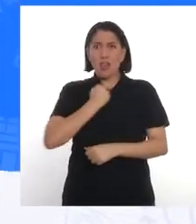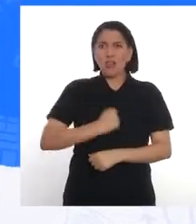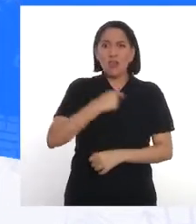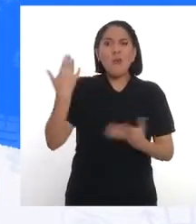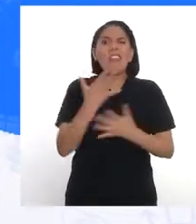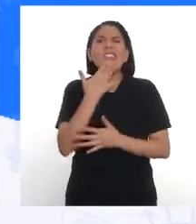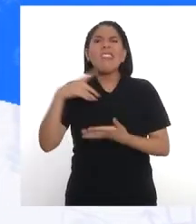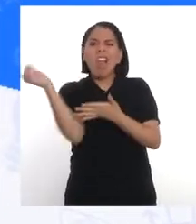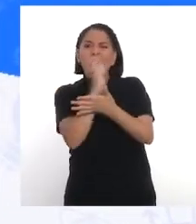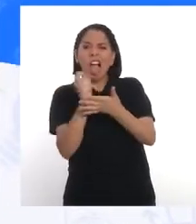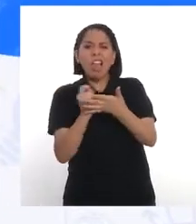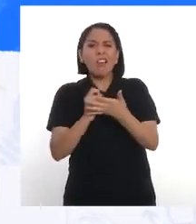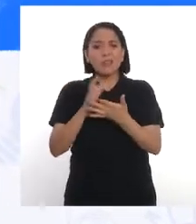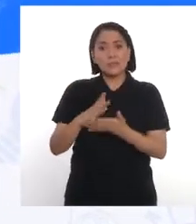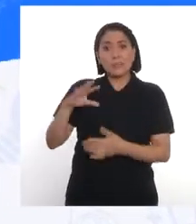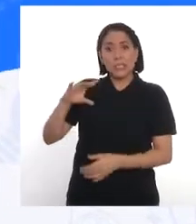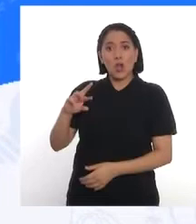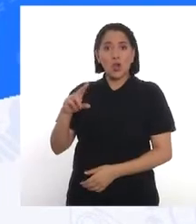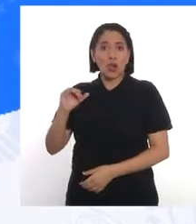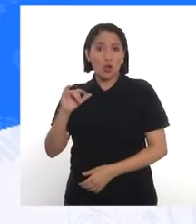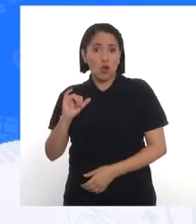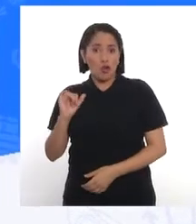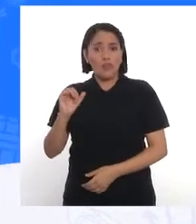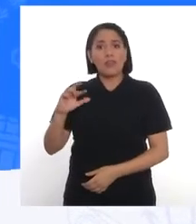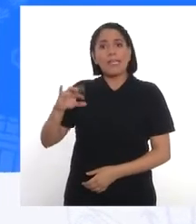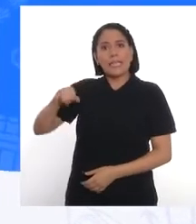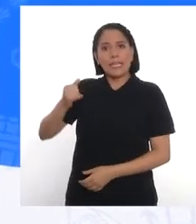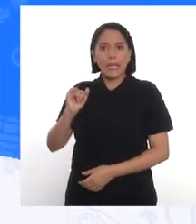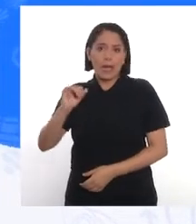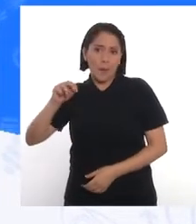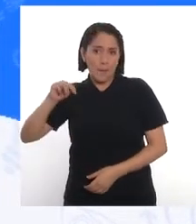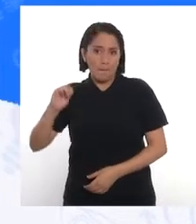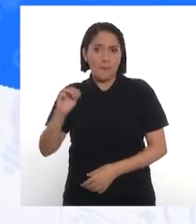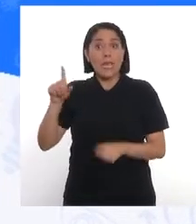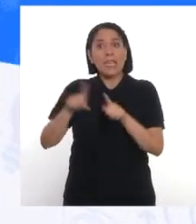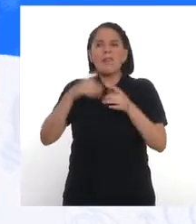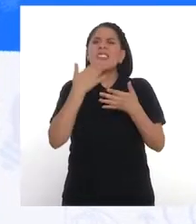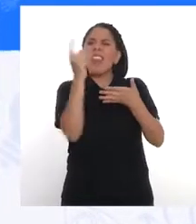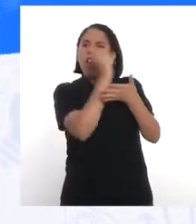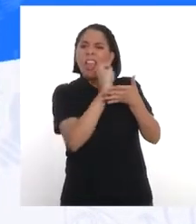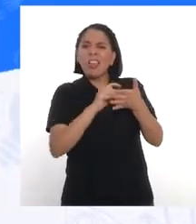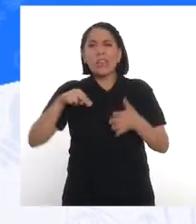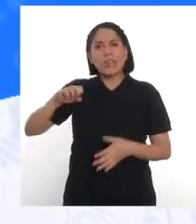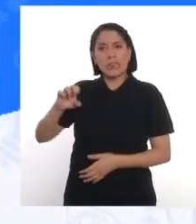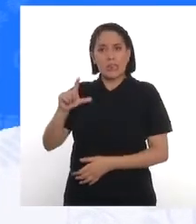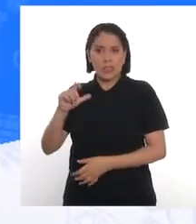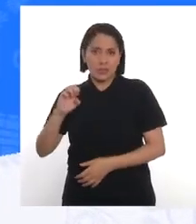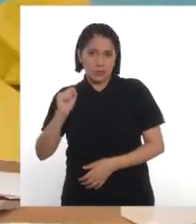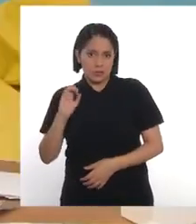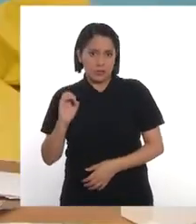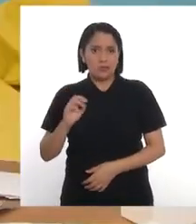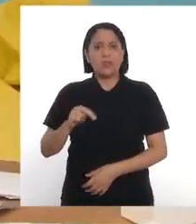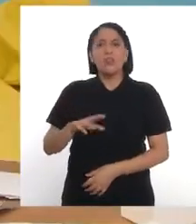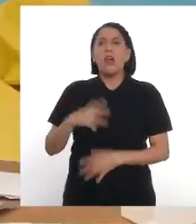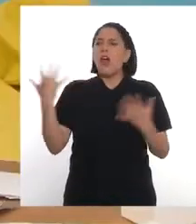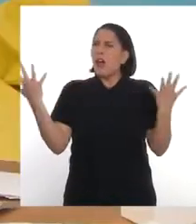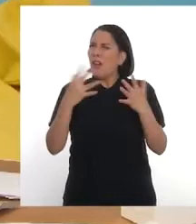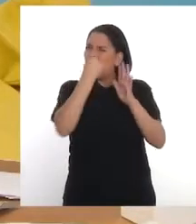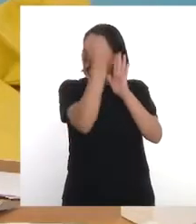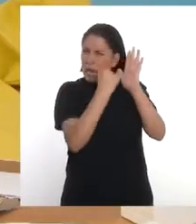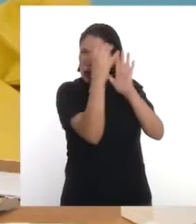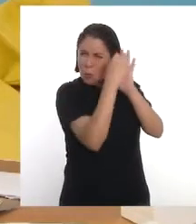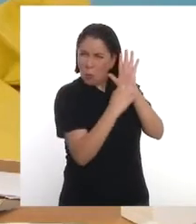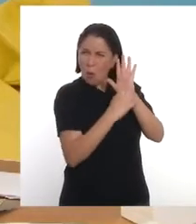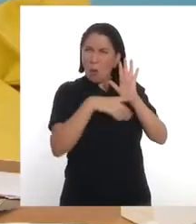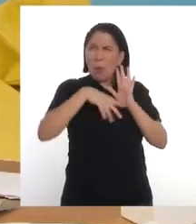cómic creado por los artistas Rolly Riva y Jaime Choclote y con textos de Nelson Mori. ¿Y hay cómics en